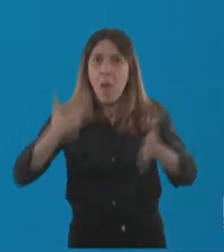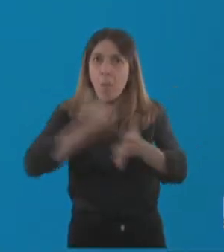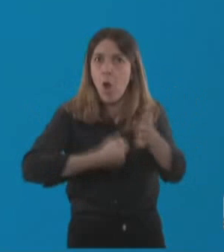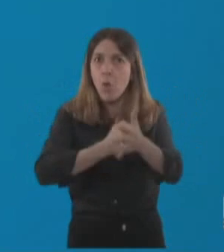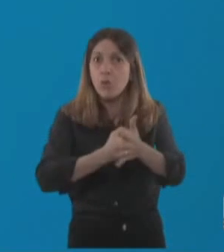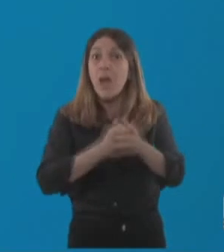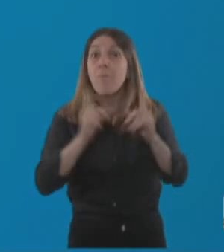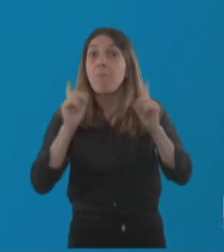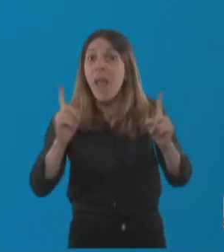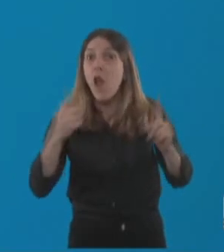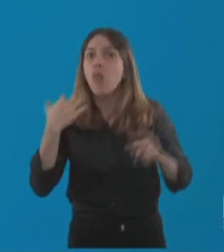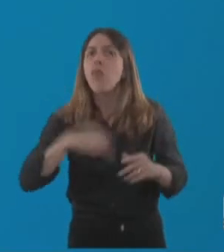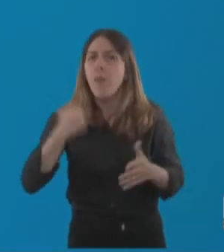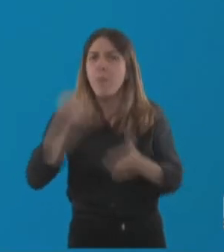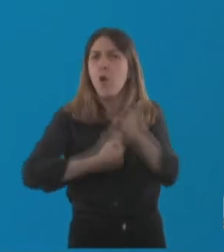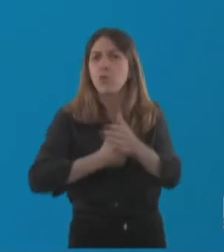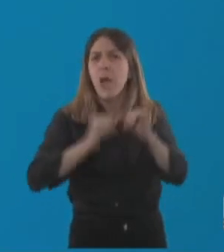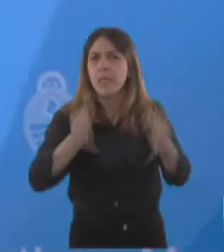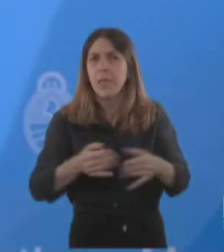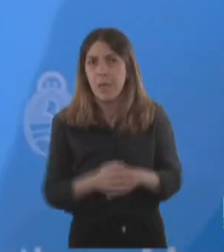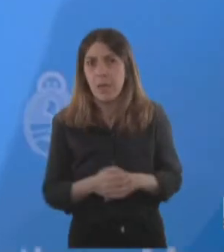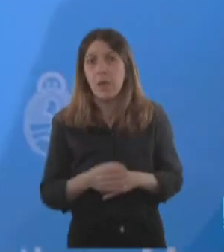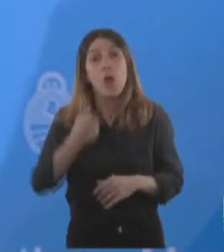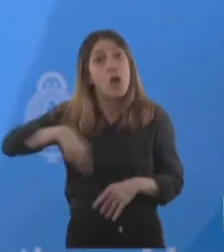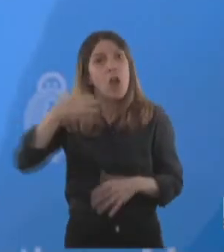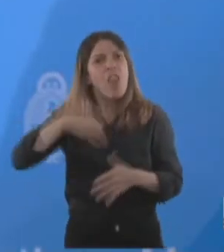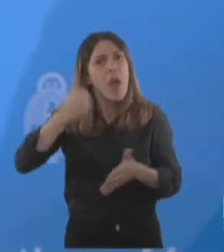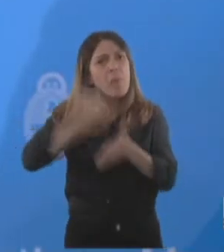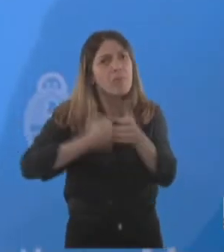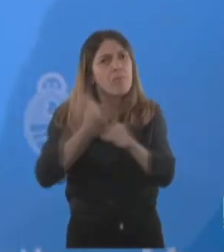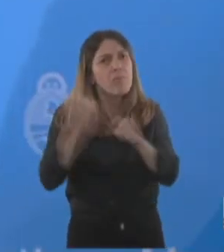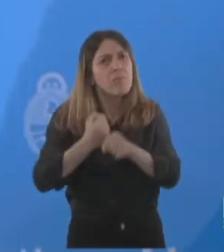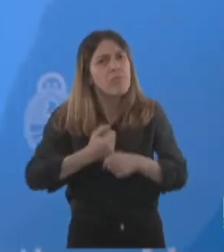tarea que debemos afrontar y que debemos afrontar con seriedad,